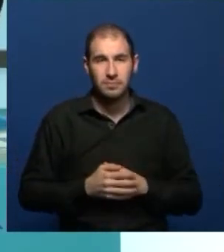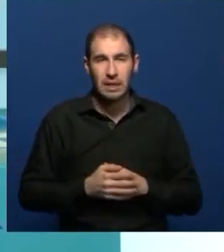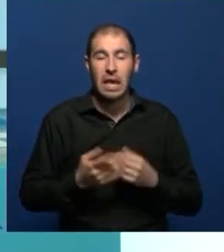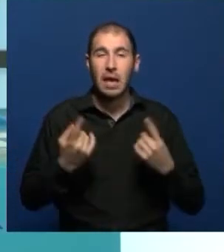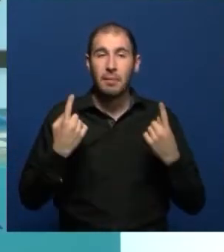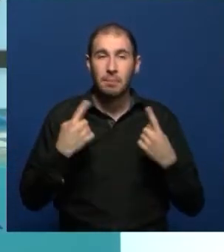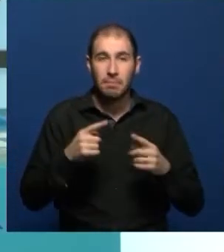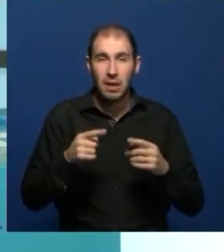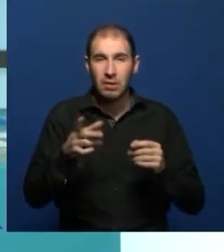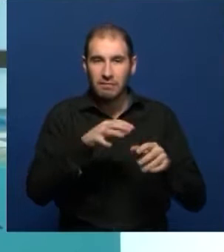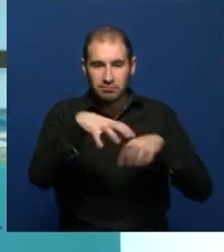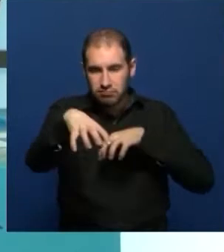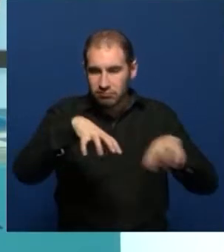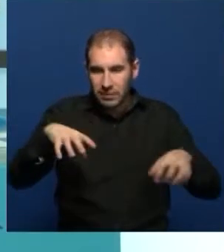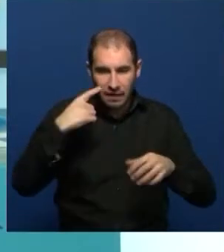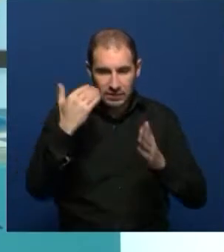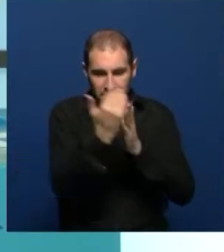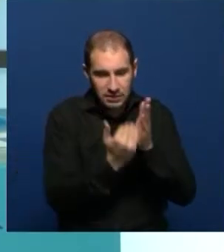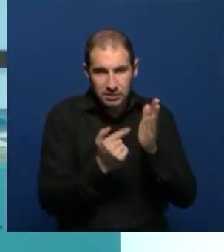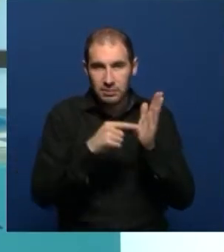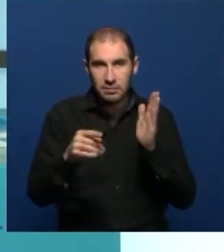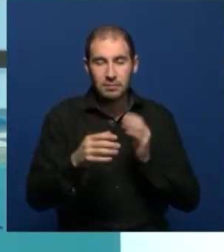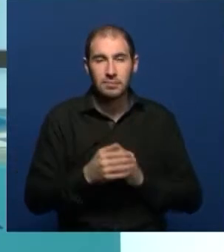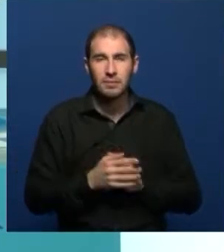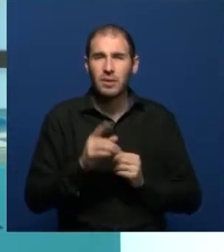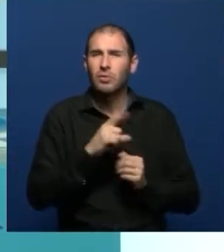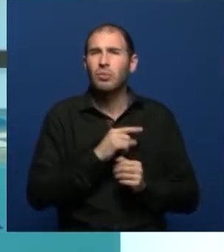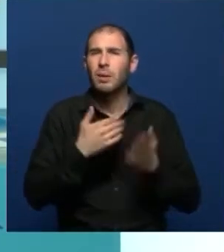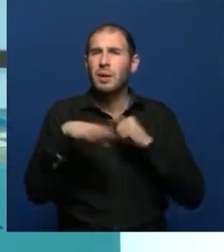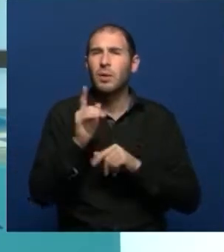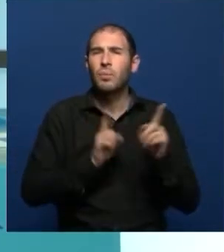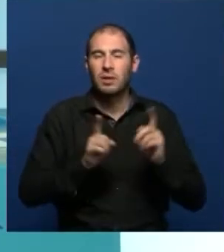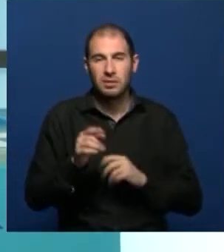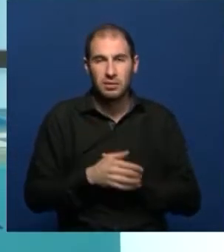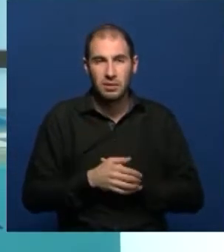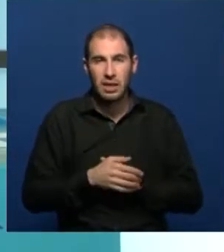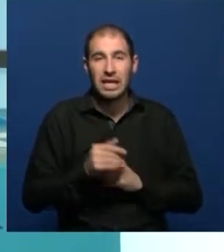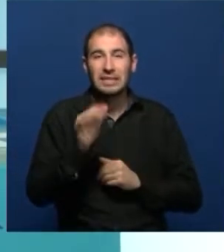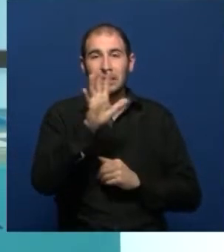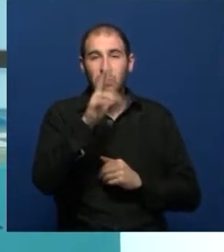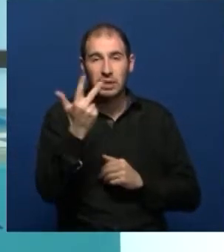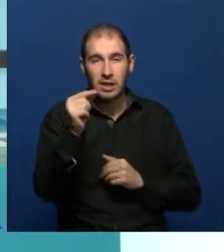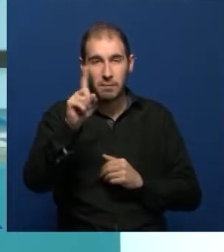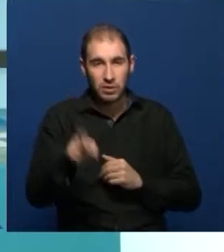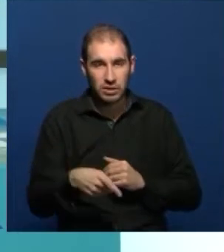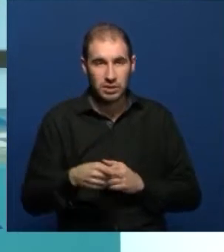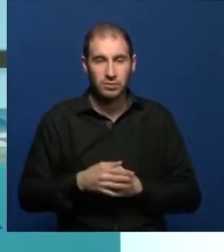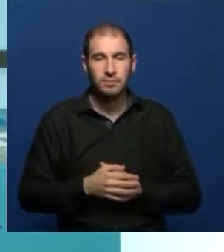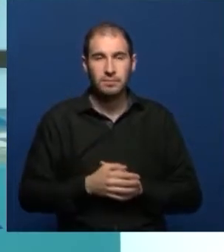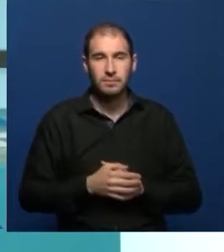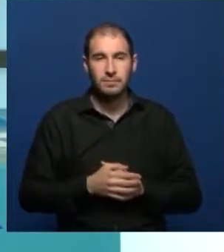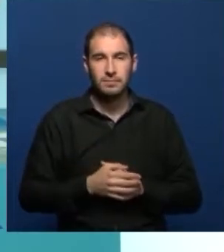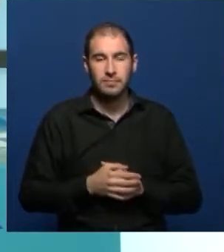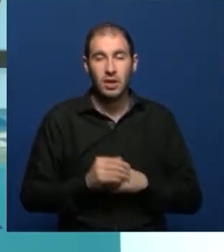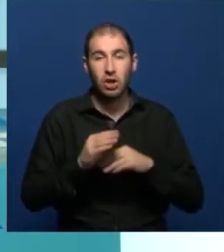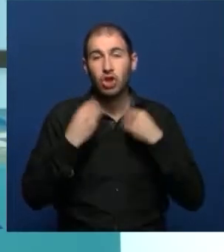Pero cuando desagregamos eso, lo más doloroso es que el 53%